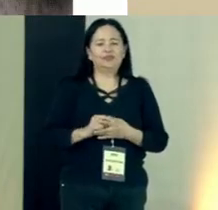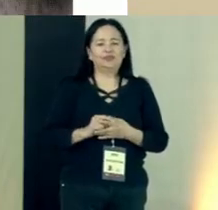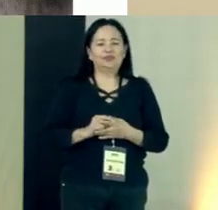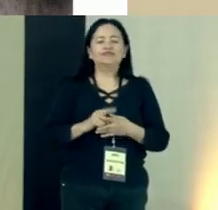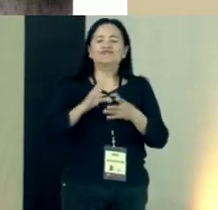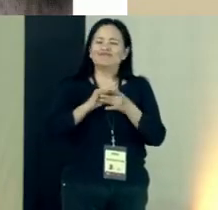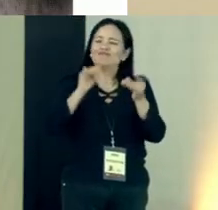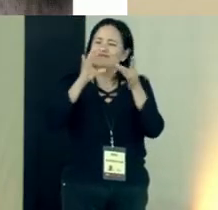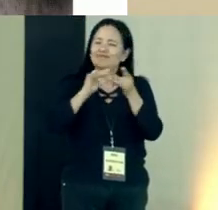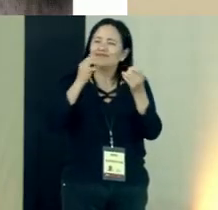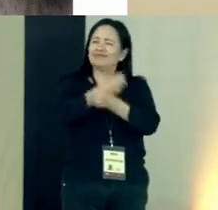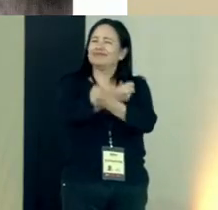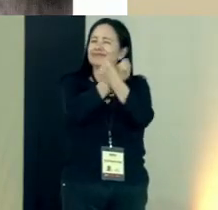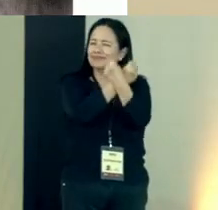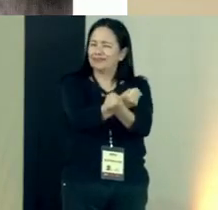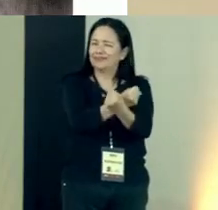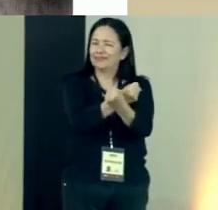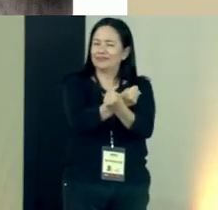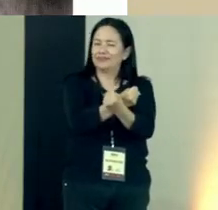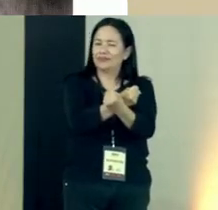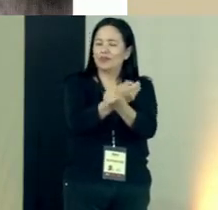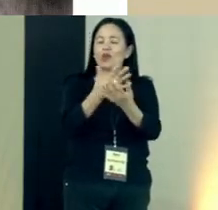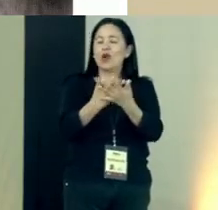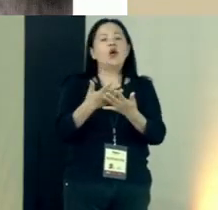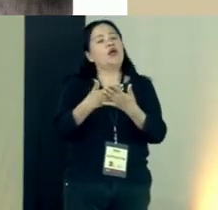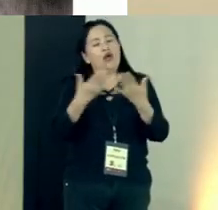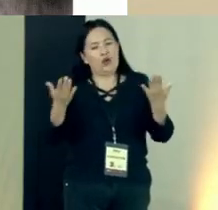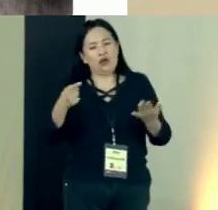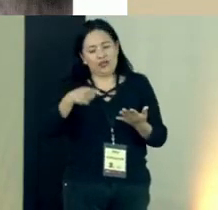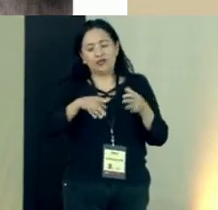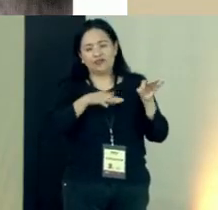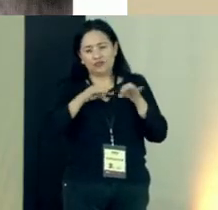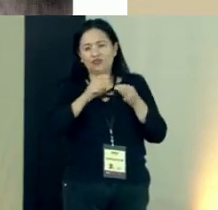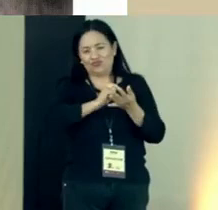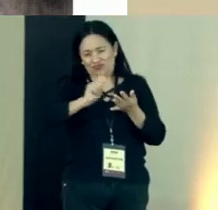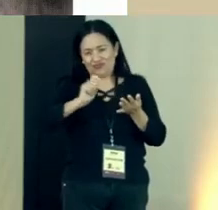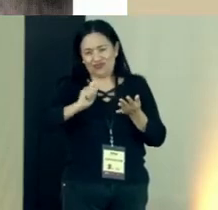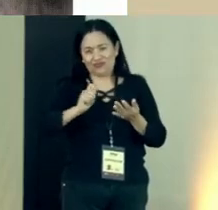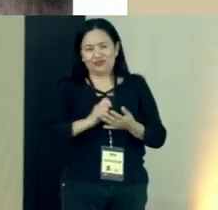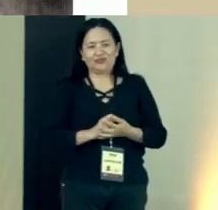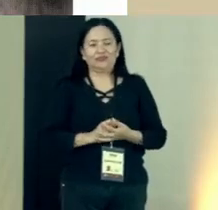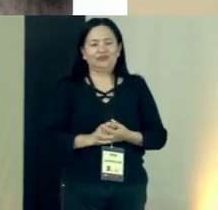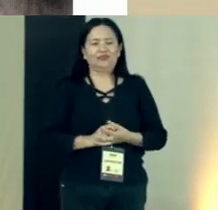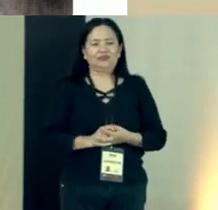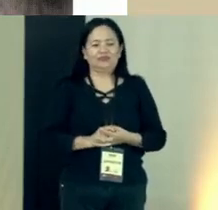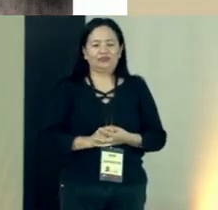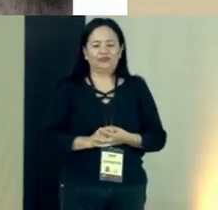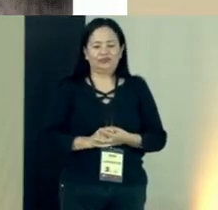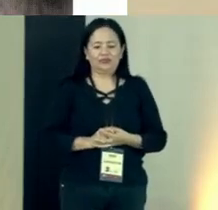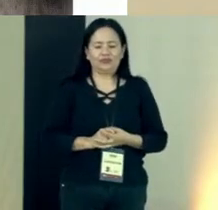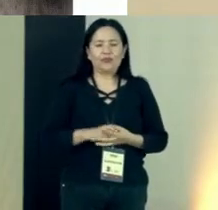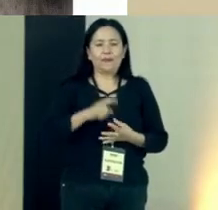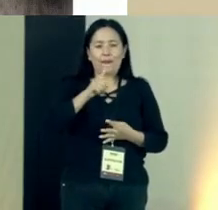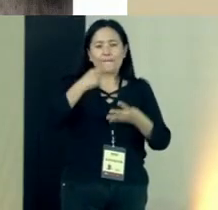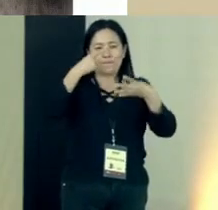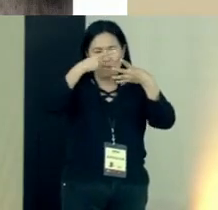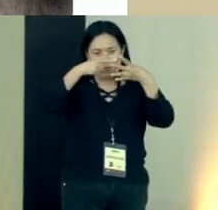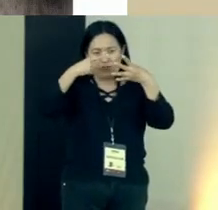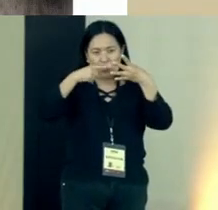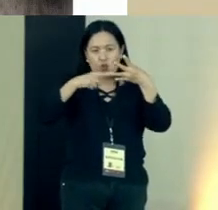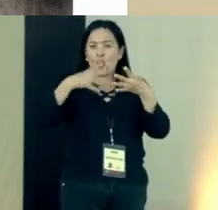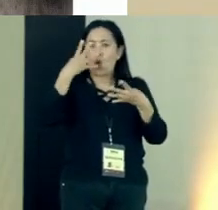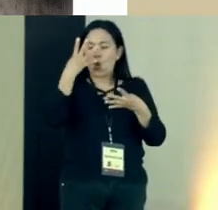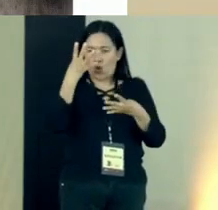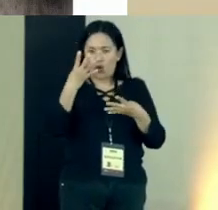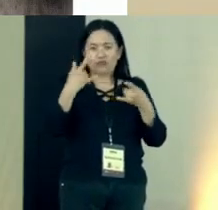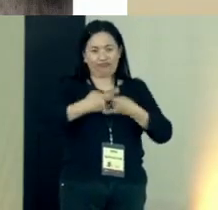de la esclavitud, aunque muchas veces está en su obra. En este caso, pues ella eligió cuatro cuentos y dos